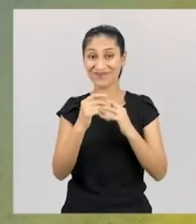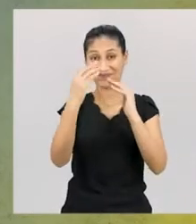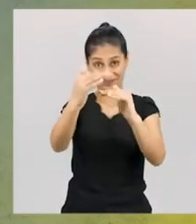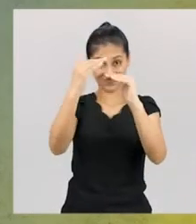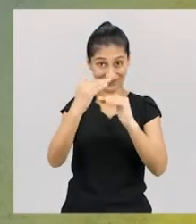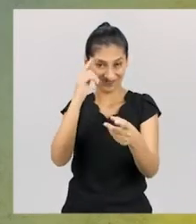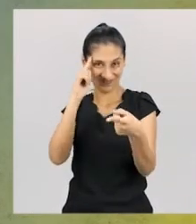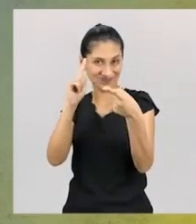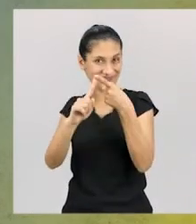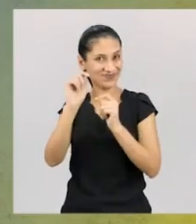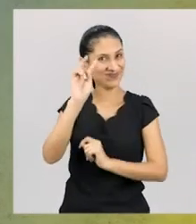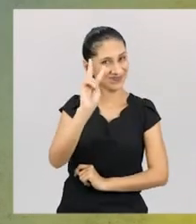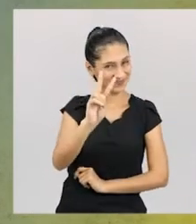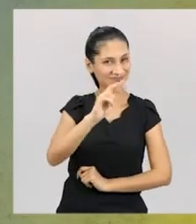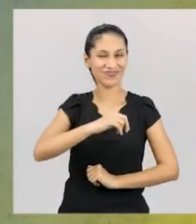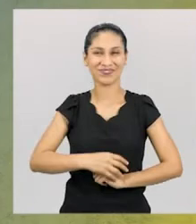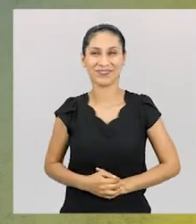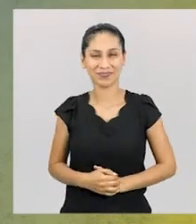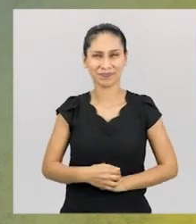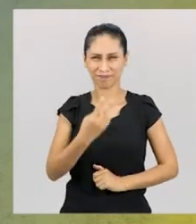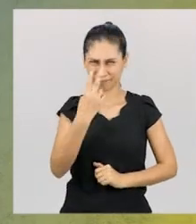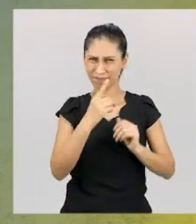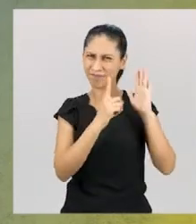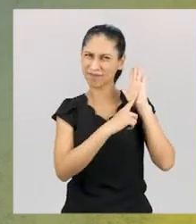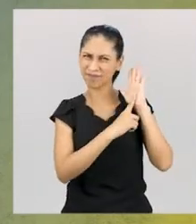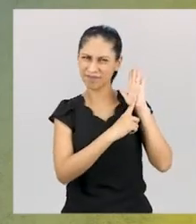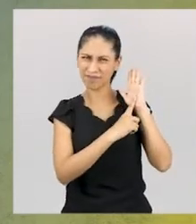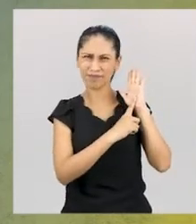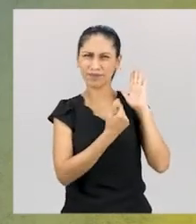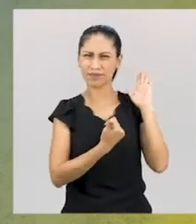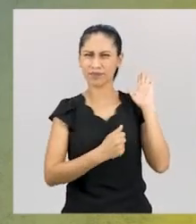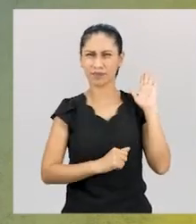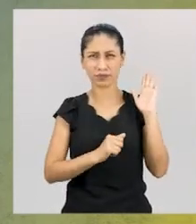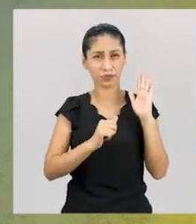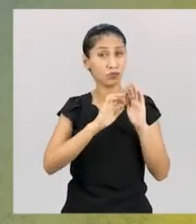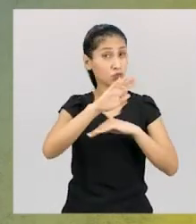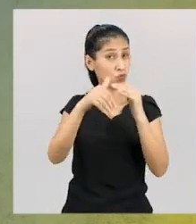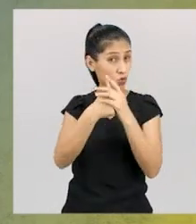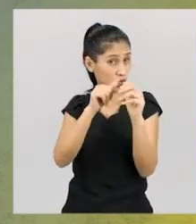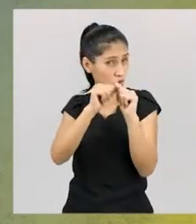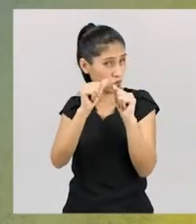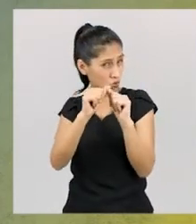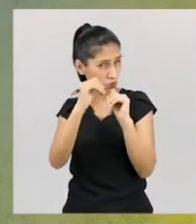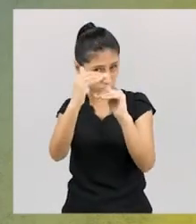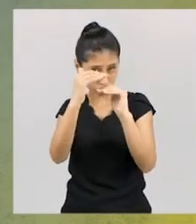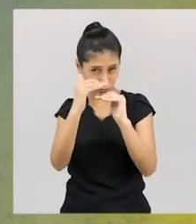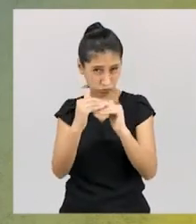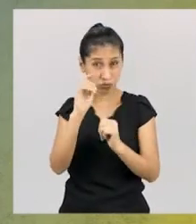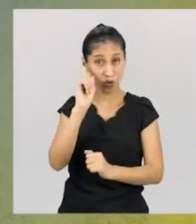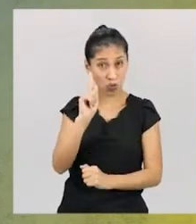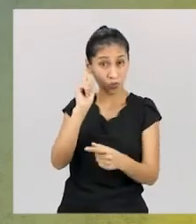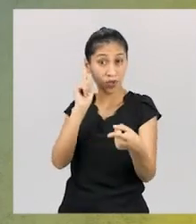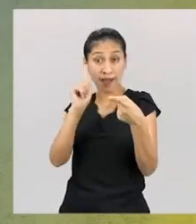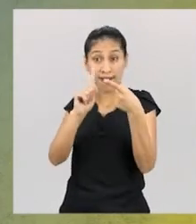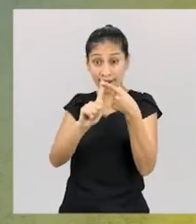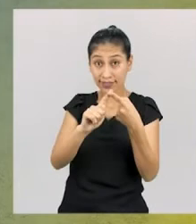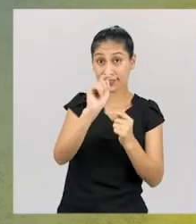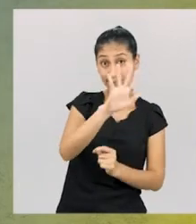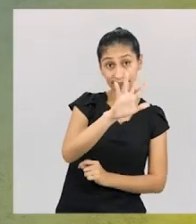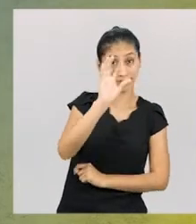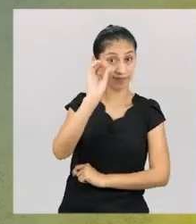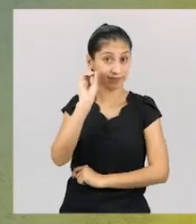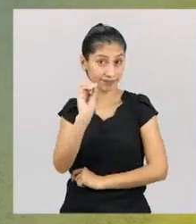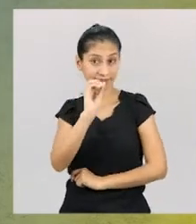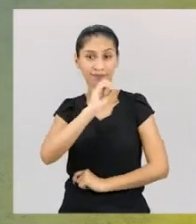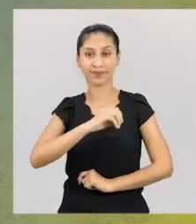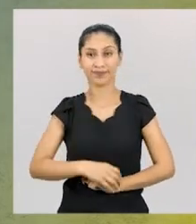Ahora, el reto 2. Se calcula el producto de todos los números naturales del 1 al